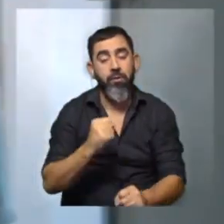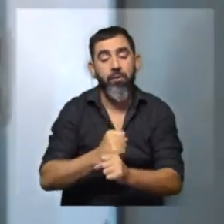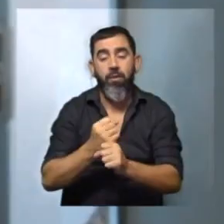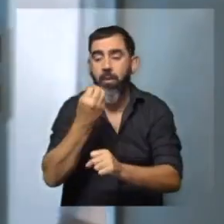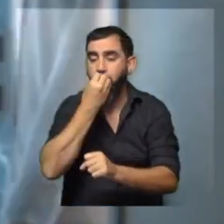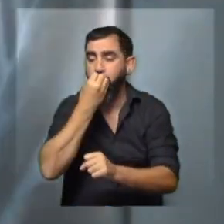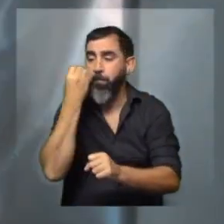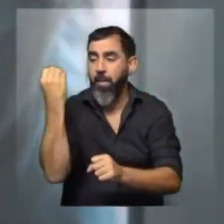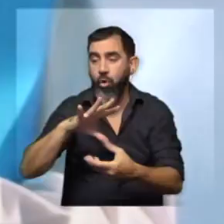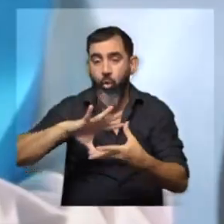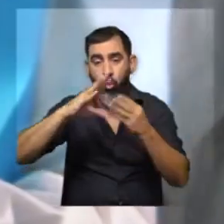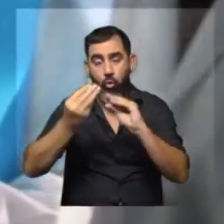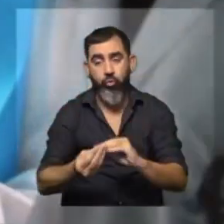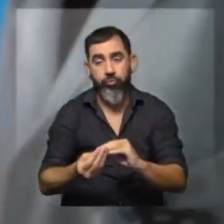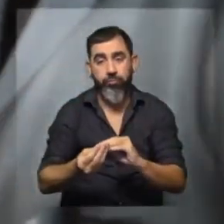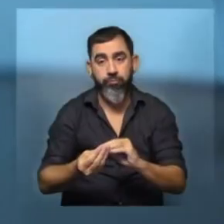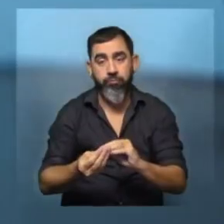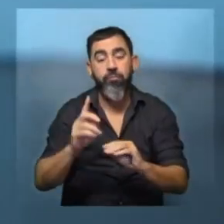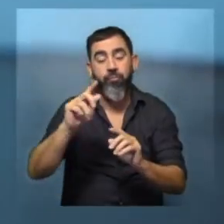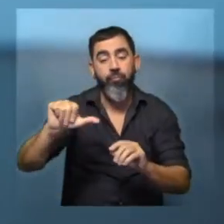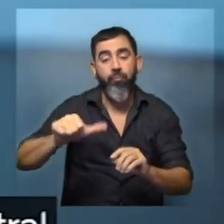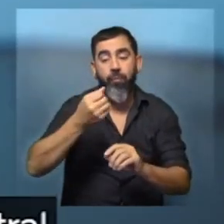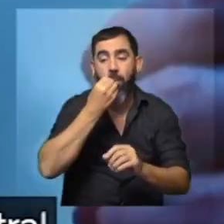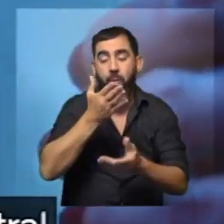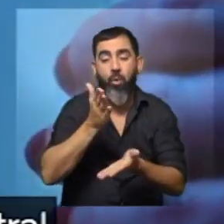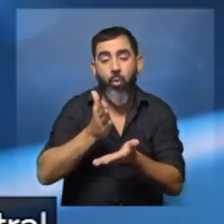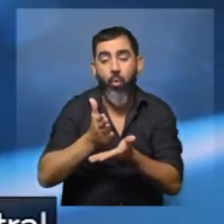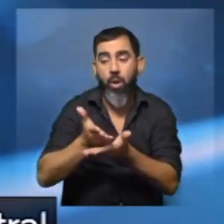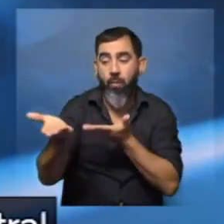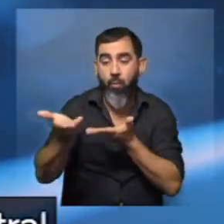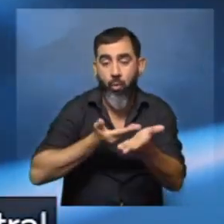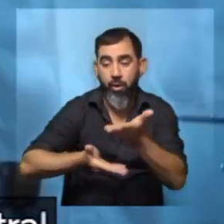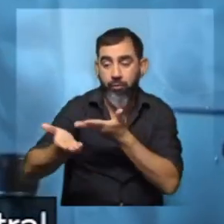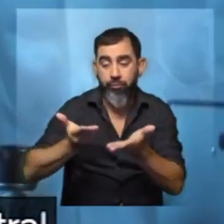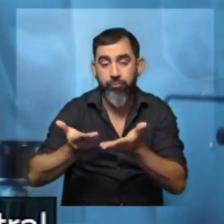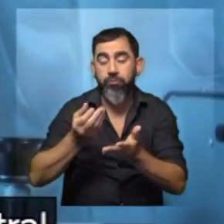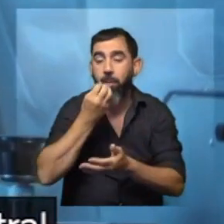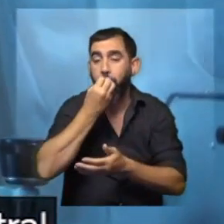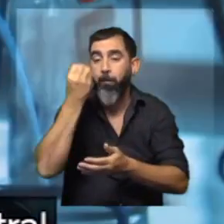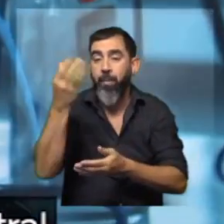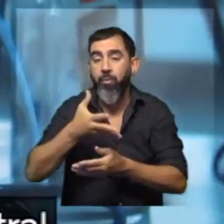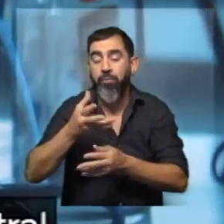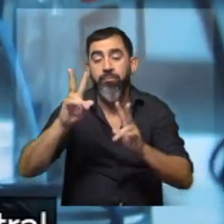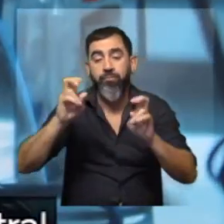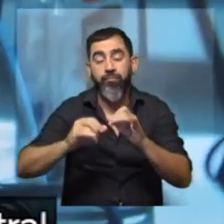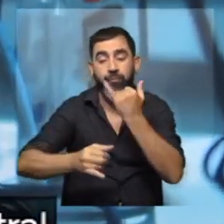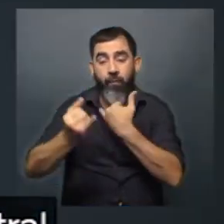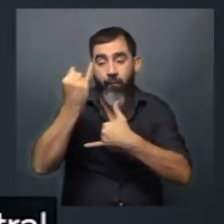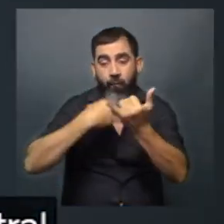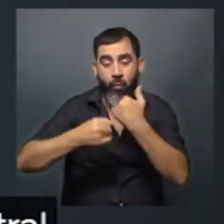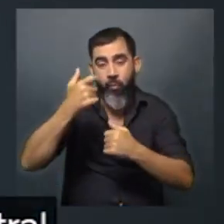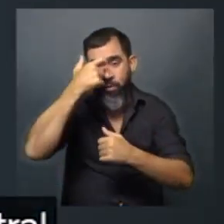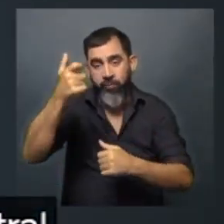manera, para lograr mejores colaboraciones, para mejorar lo que es el tránsito de información